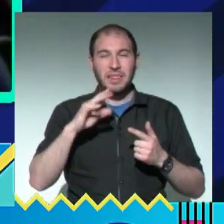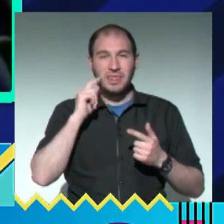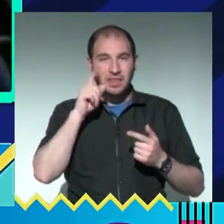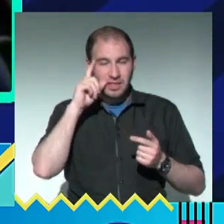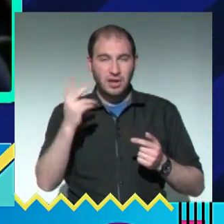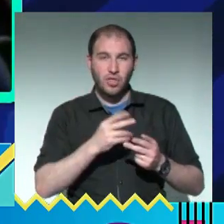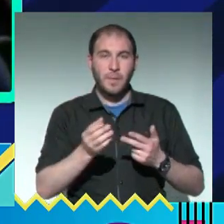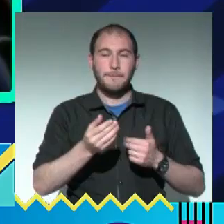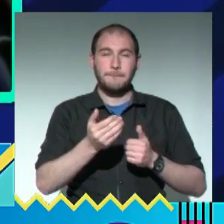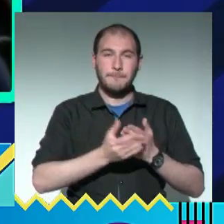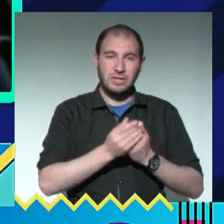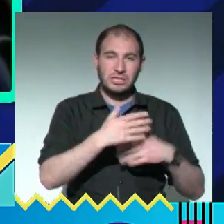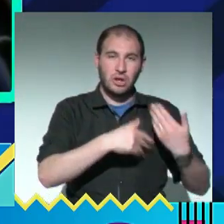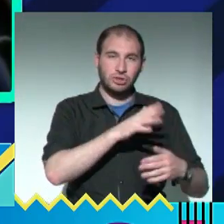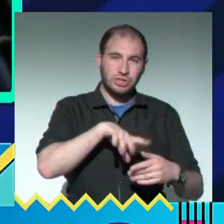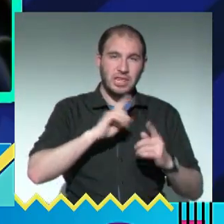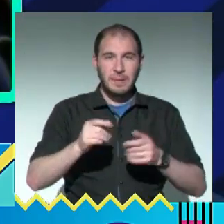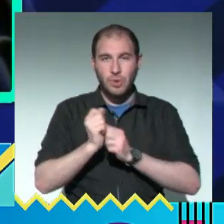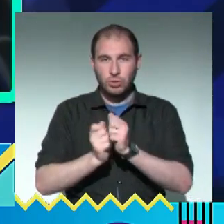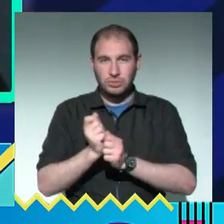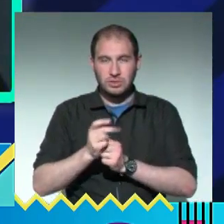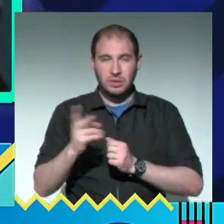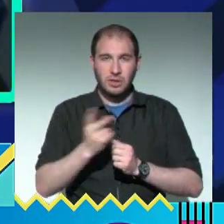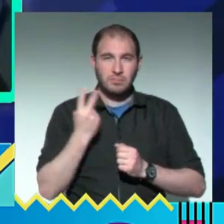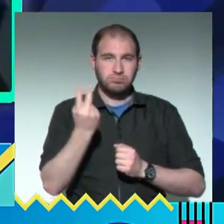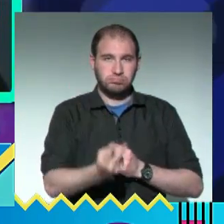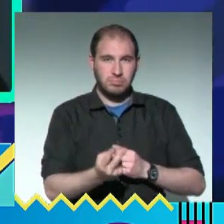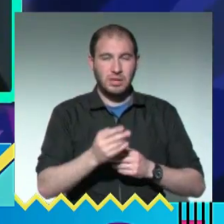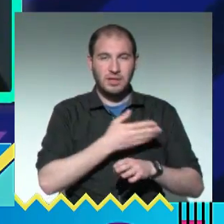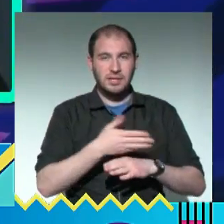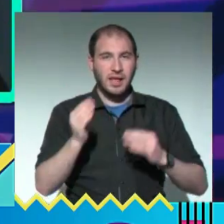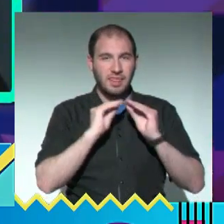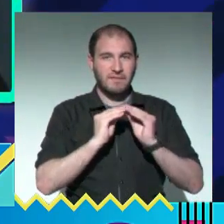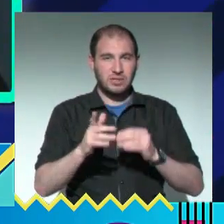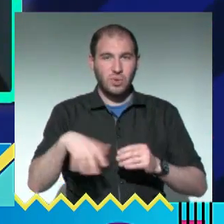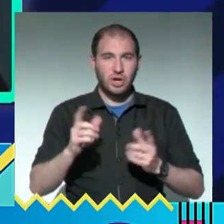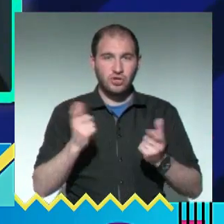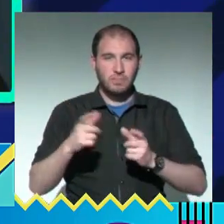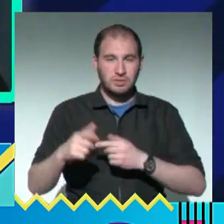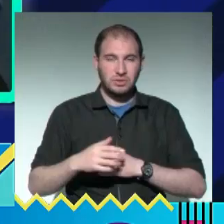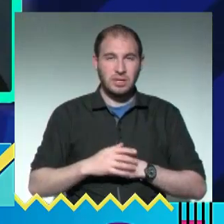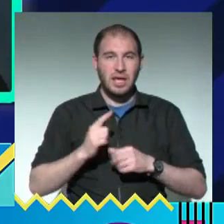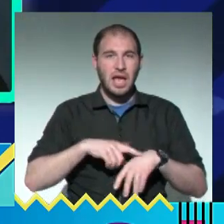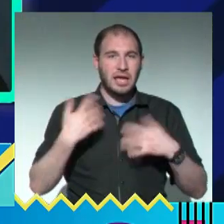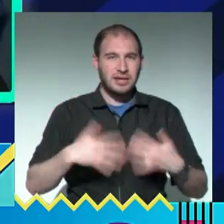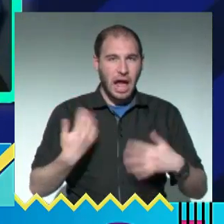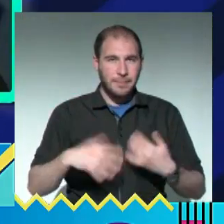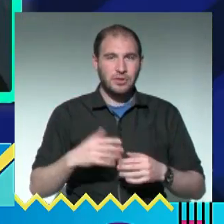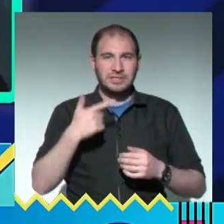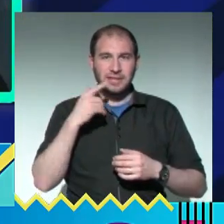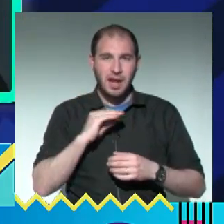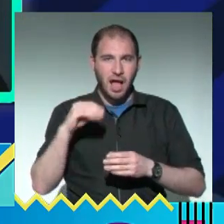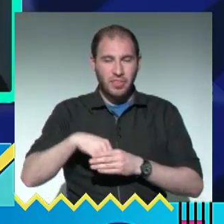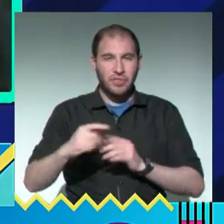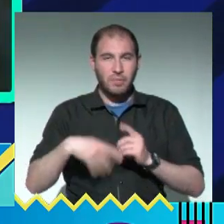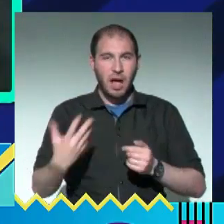Sica como ministros de Desarrollo Social y de Producción para también sí continuar con ese debate allí en las comisiones y llegar rápidamente al Senado y